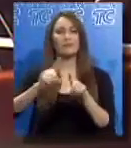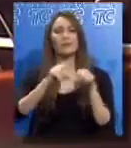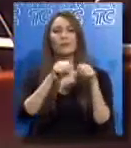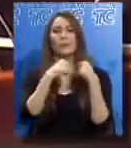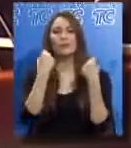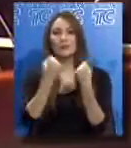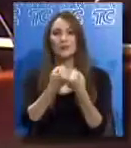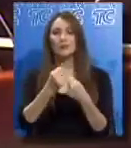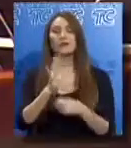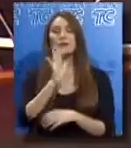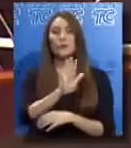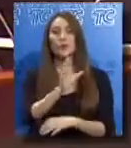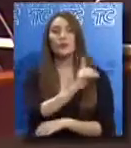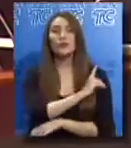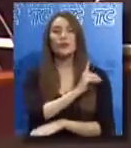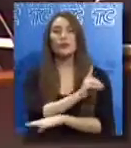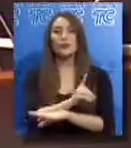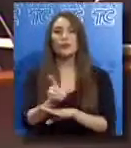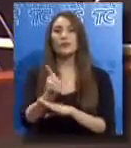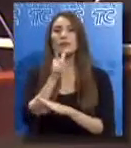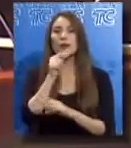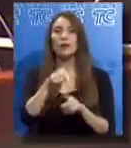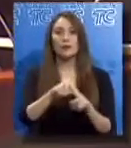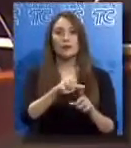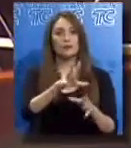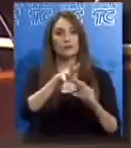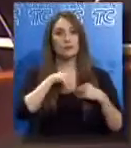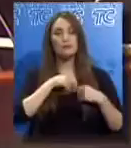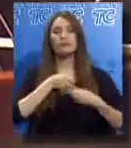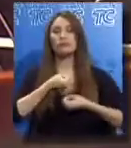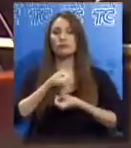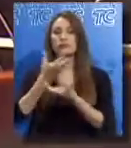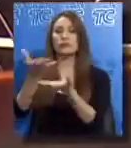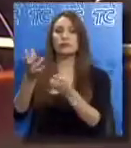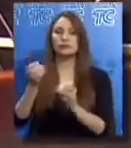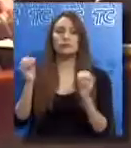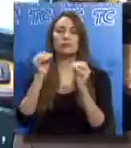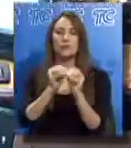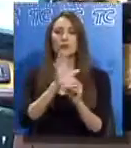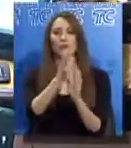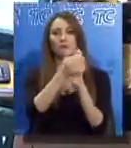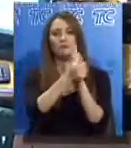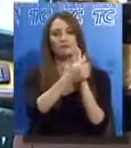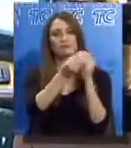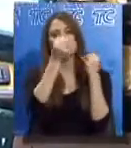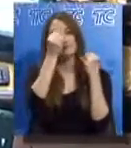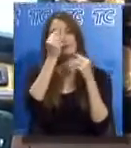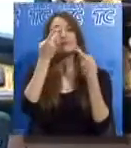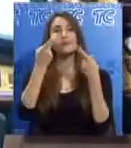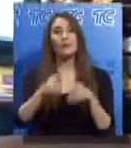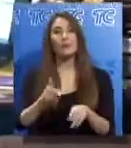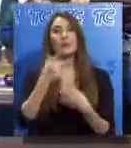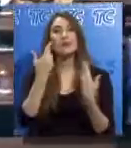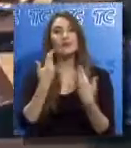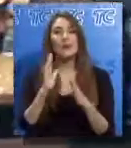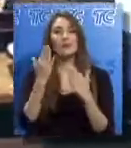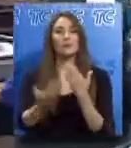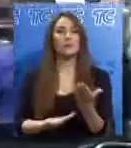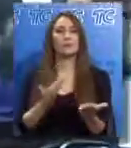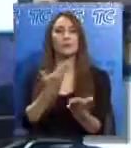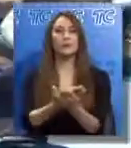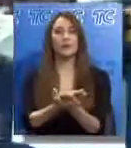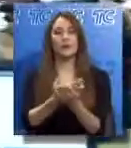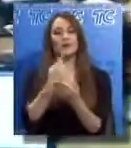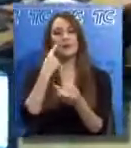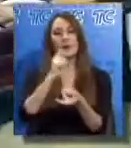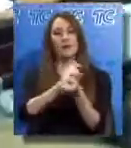sociales cuyos dirigentes replicaron y socializaron la capacitación recibida. Quien también compareció ya y de paso presentó una propuesta de enmienda